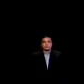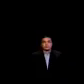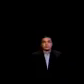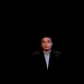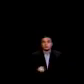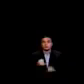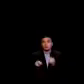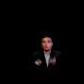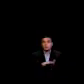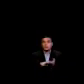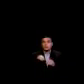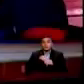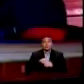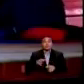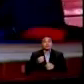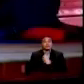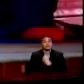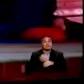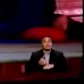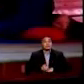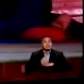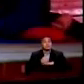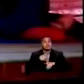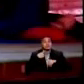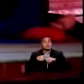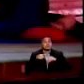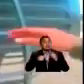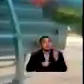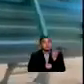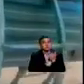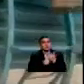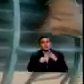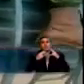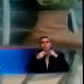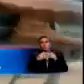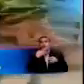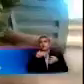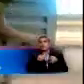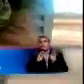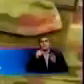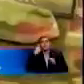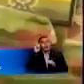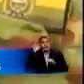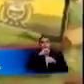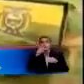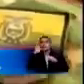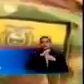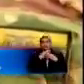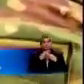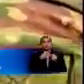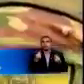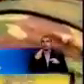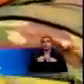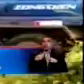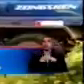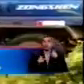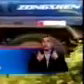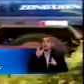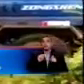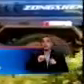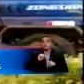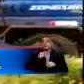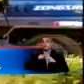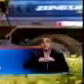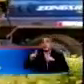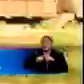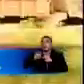En la última reunión del Gabinete de Seguridad, las autoridades de varios ministerios analizaron mecanismos para buscar pronta solución al problema de migración en las